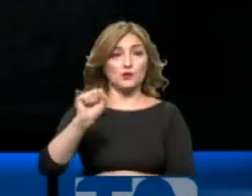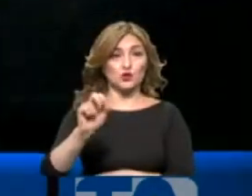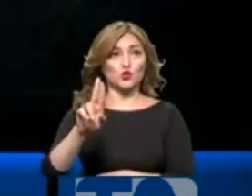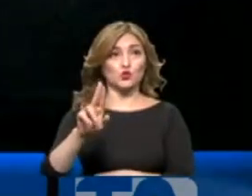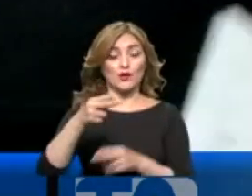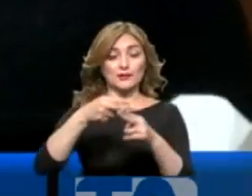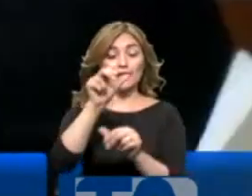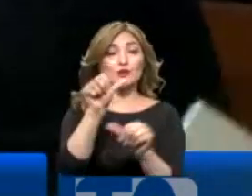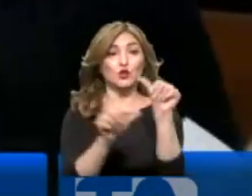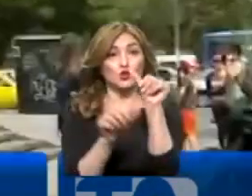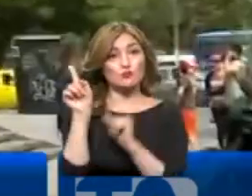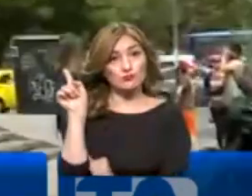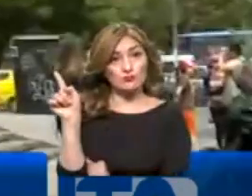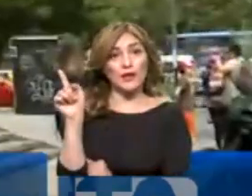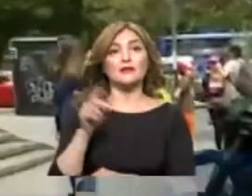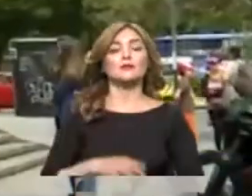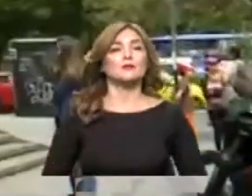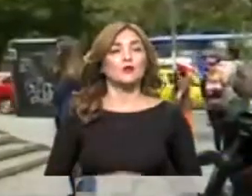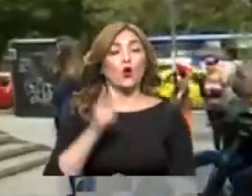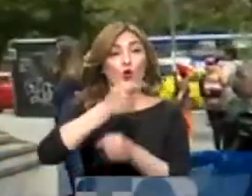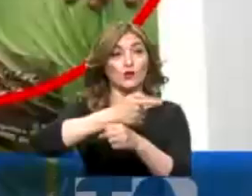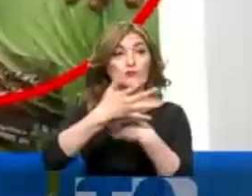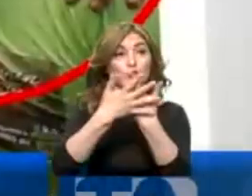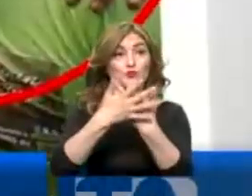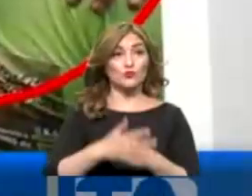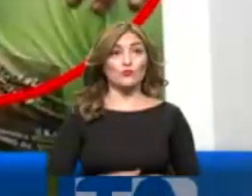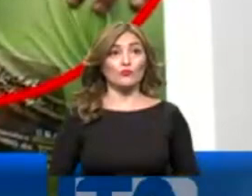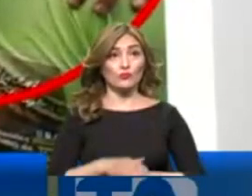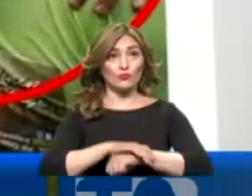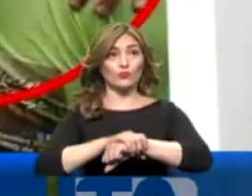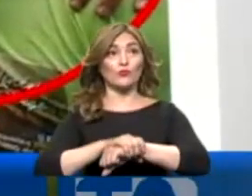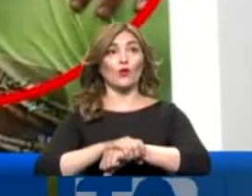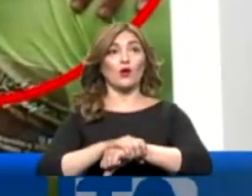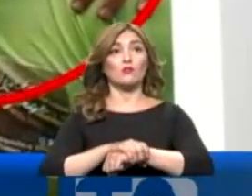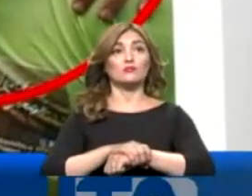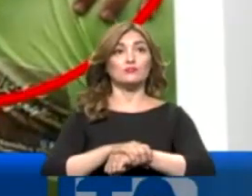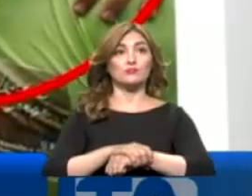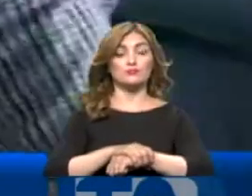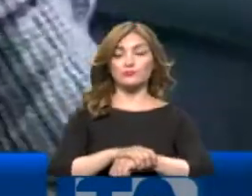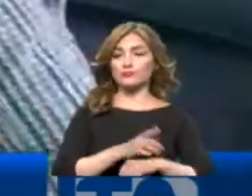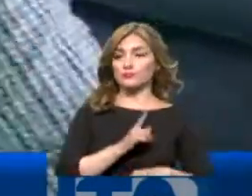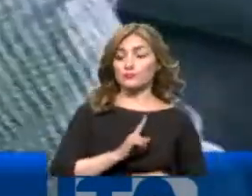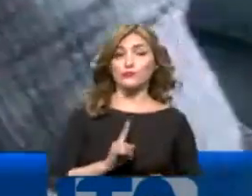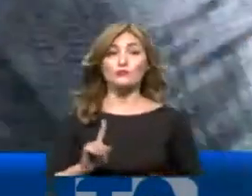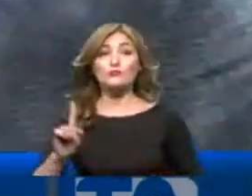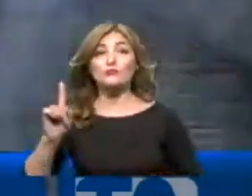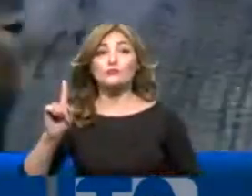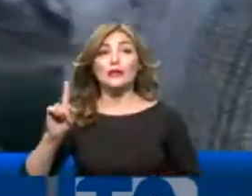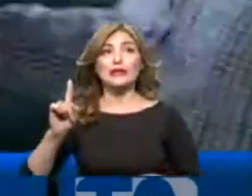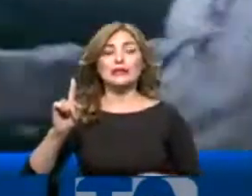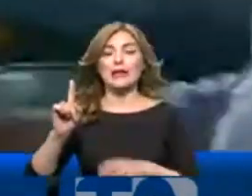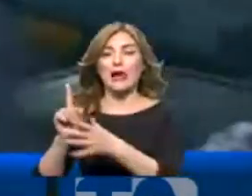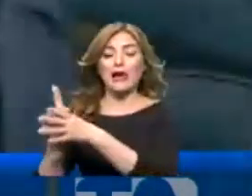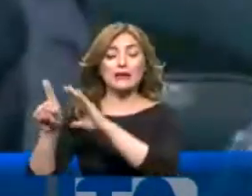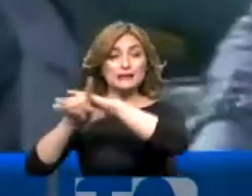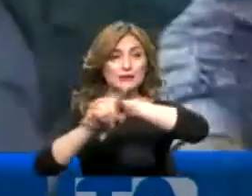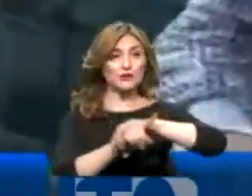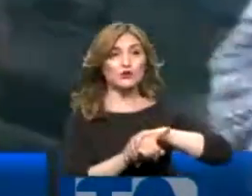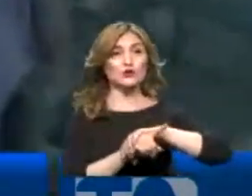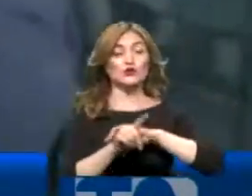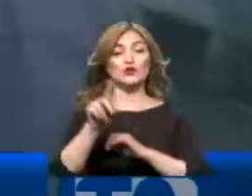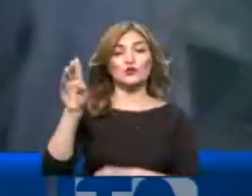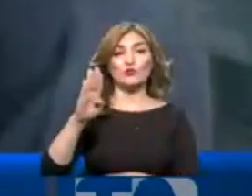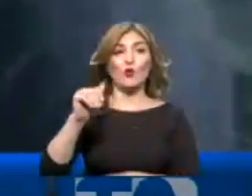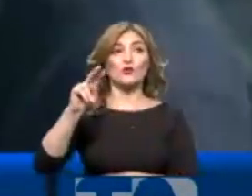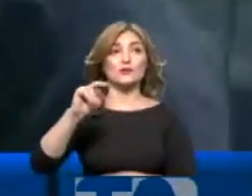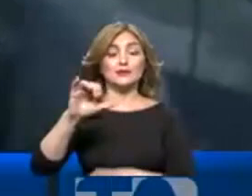María de los Ángeles Duarte, también con orden de prisión, fue detenido cuando pretendía irse de Ecuador. Pero están además los nombres de Viviana Bonilla, la